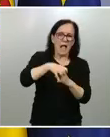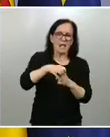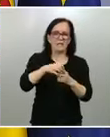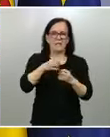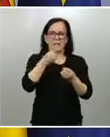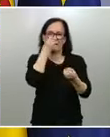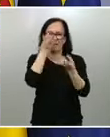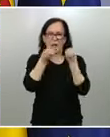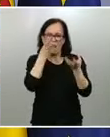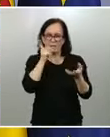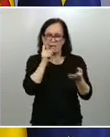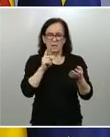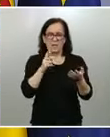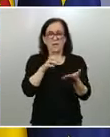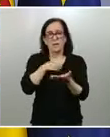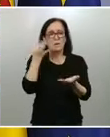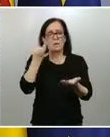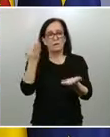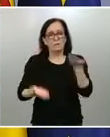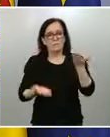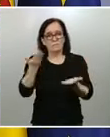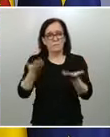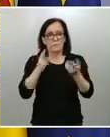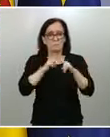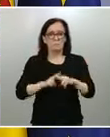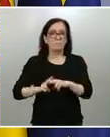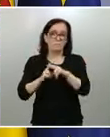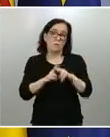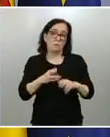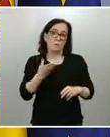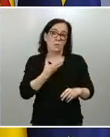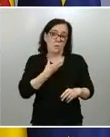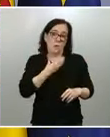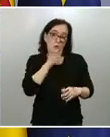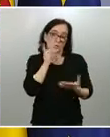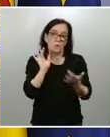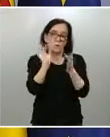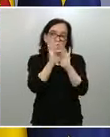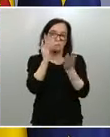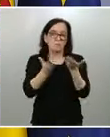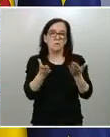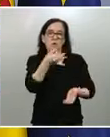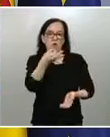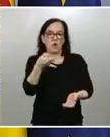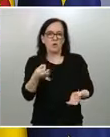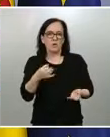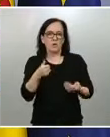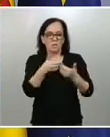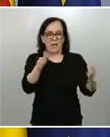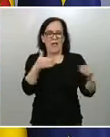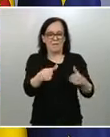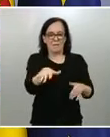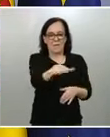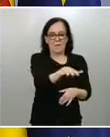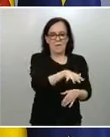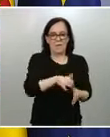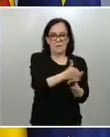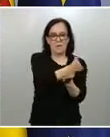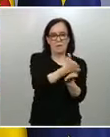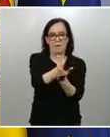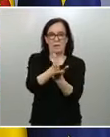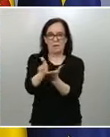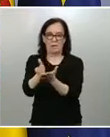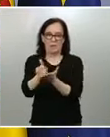como digo con las autoridades municipales me parece correcto que se abran nuevos espacios nuevas vías que permitan estos